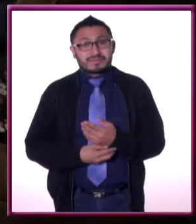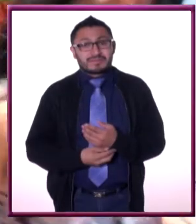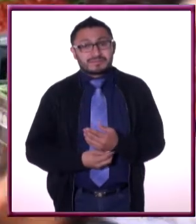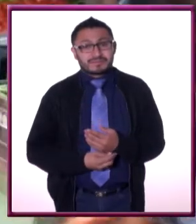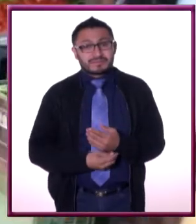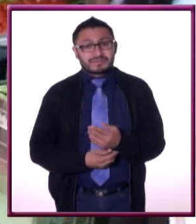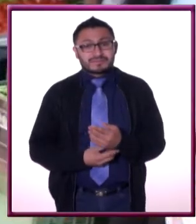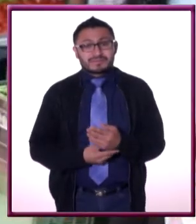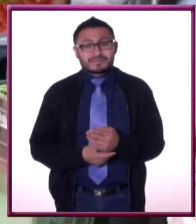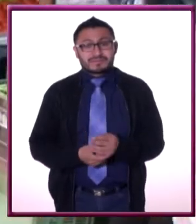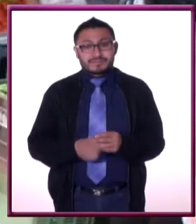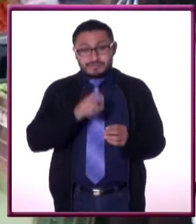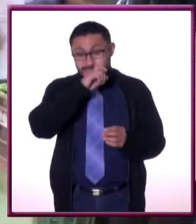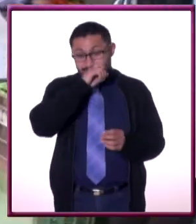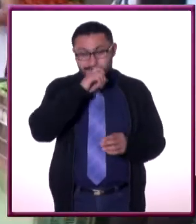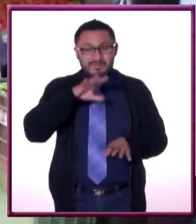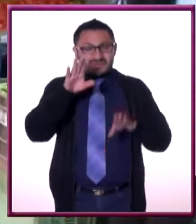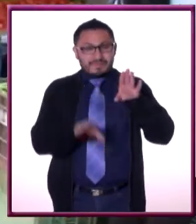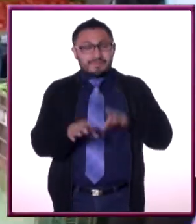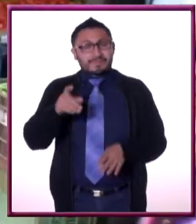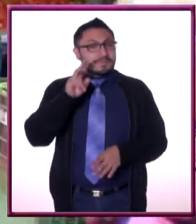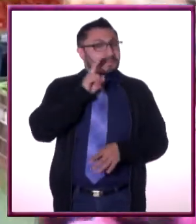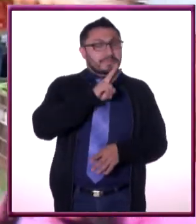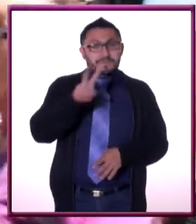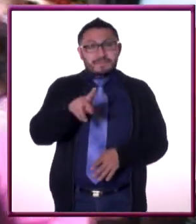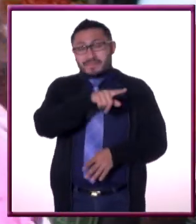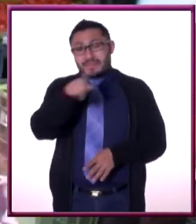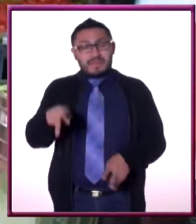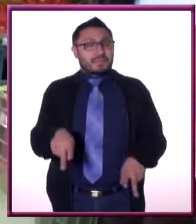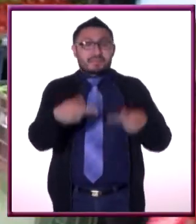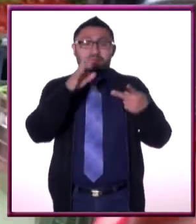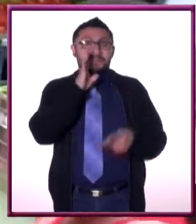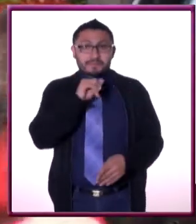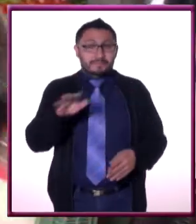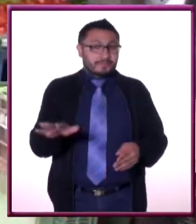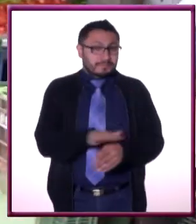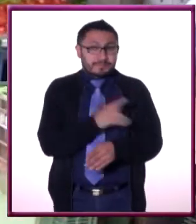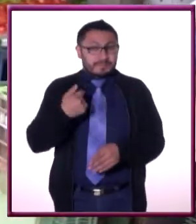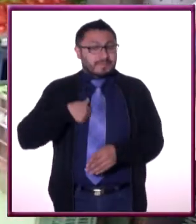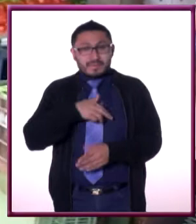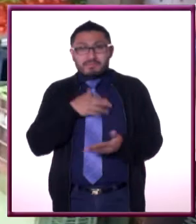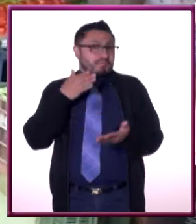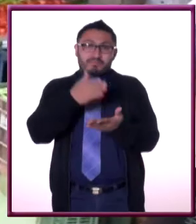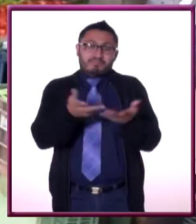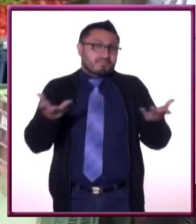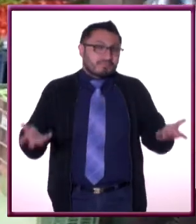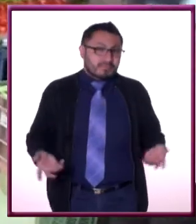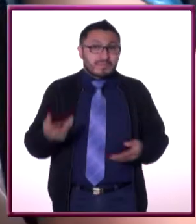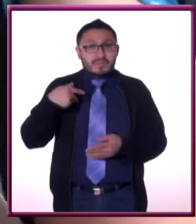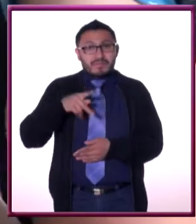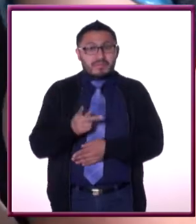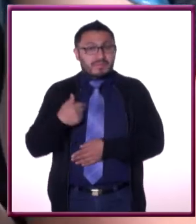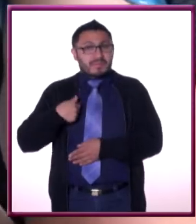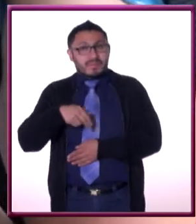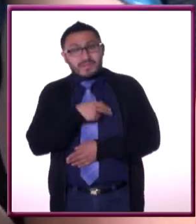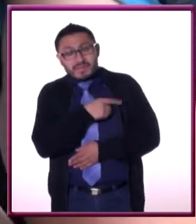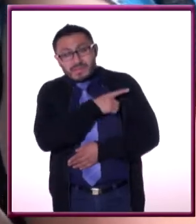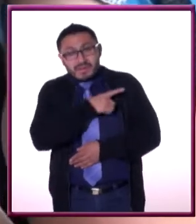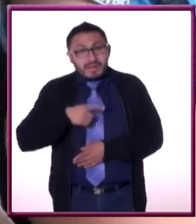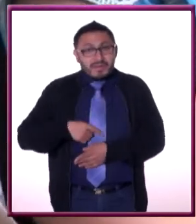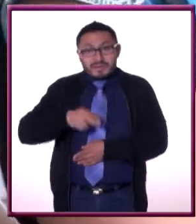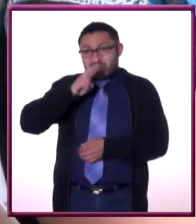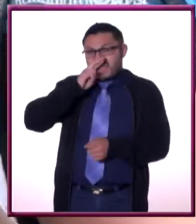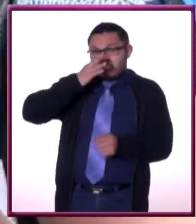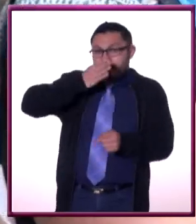ahí con los quelites que luego no va a poder vender, ¿no? Sí, por supuesto. Entonces, pero debe uno tener esa conciencia. Y yo